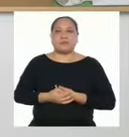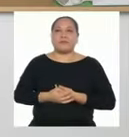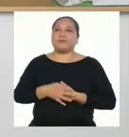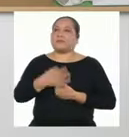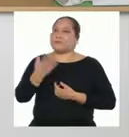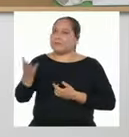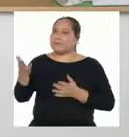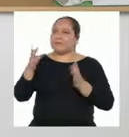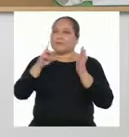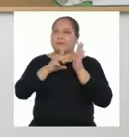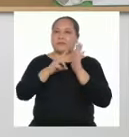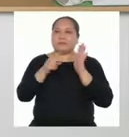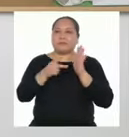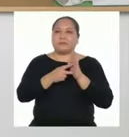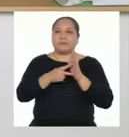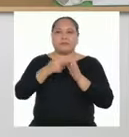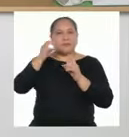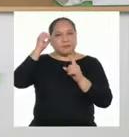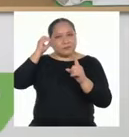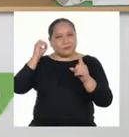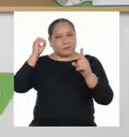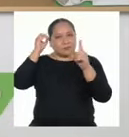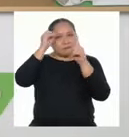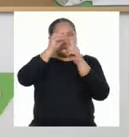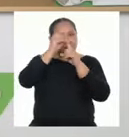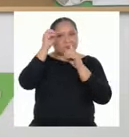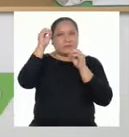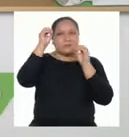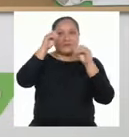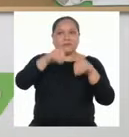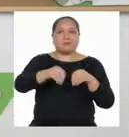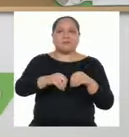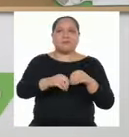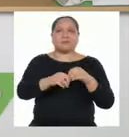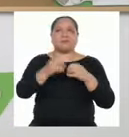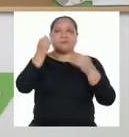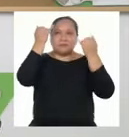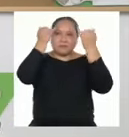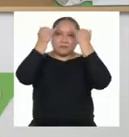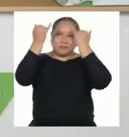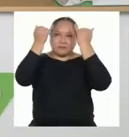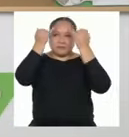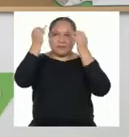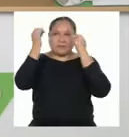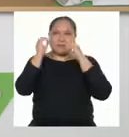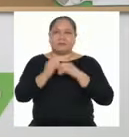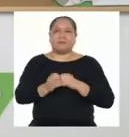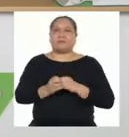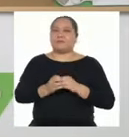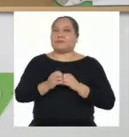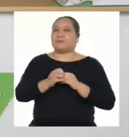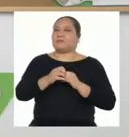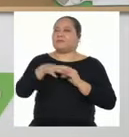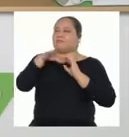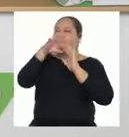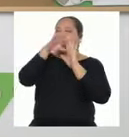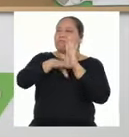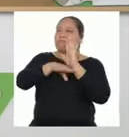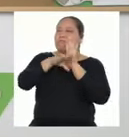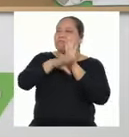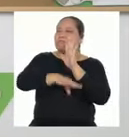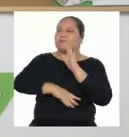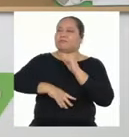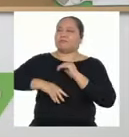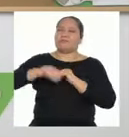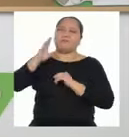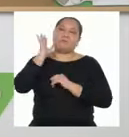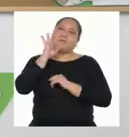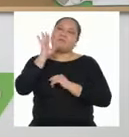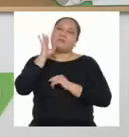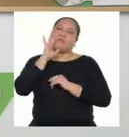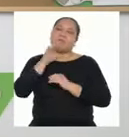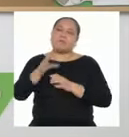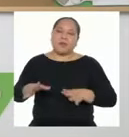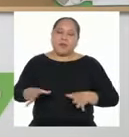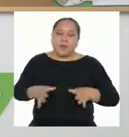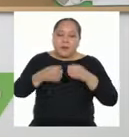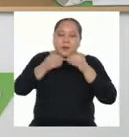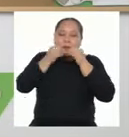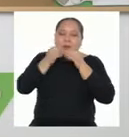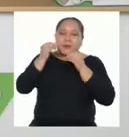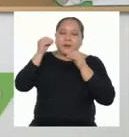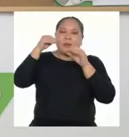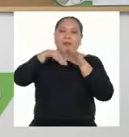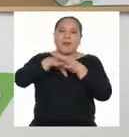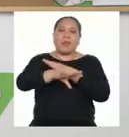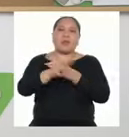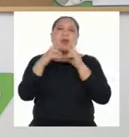Por lo tanto, el reto será plantear alternativas para mitigar la contaminación por plástico de los